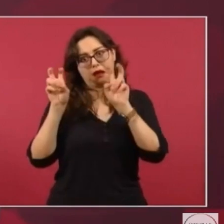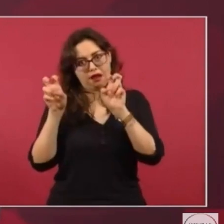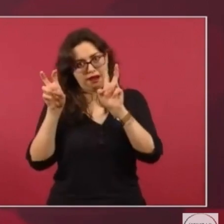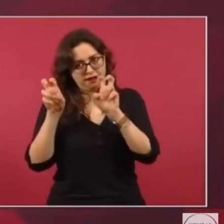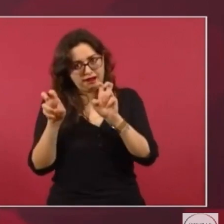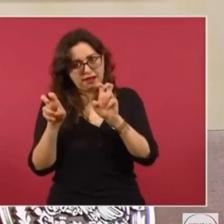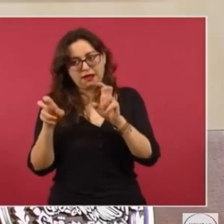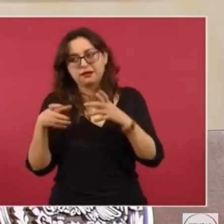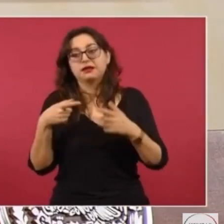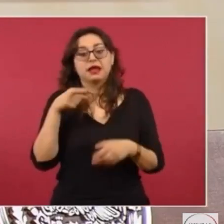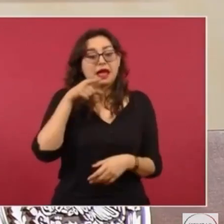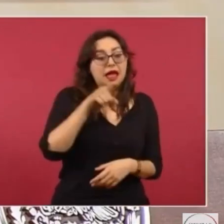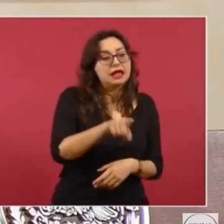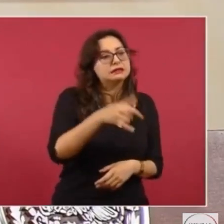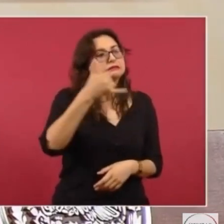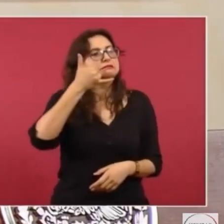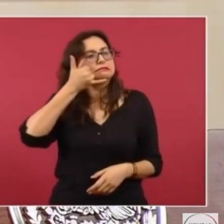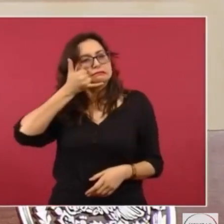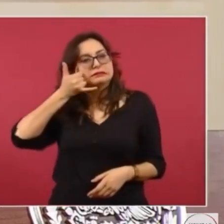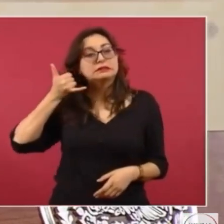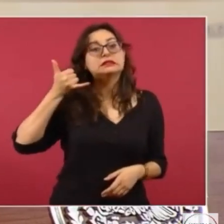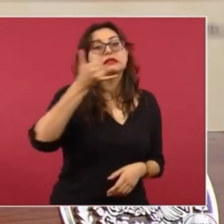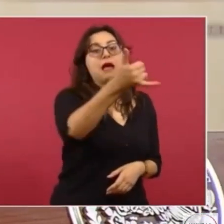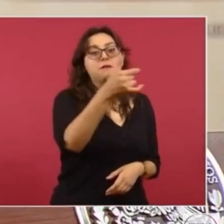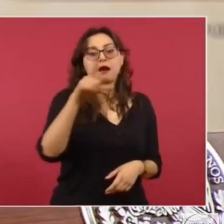y le agradece y le dice: oye,